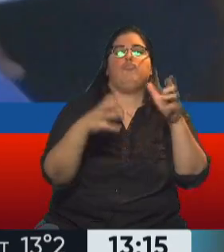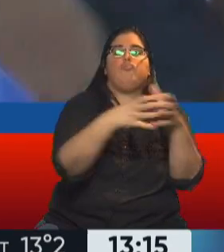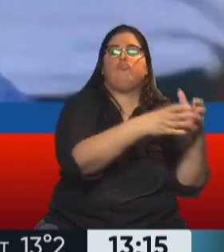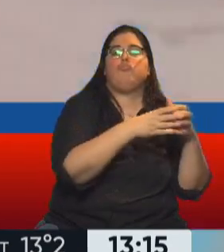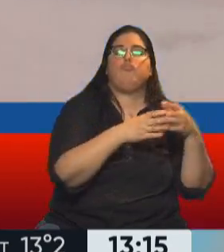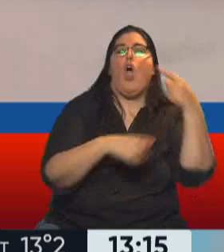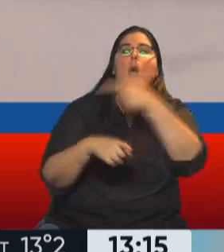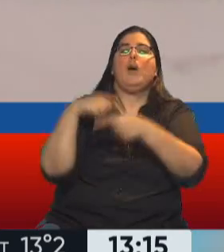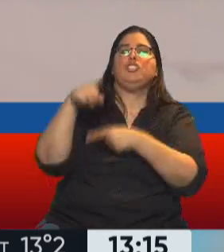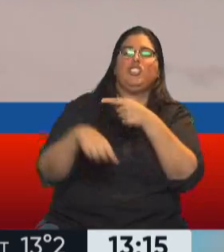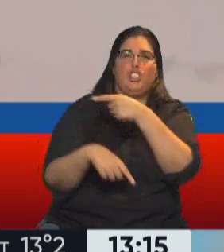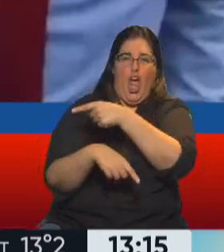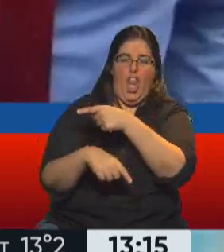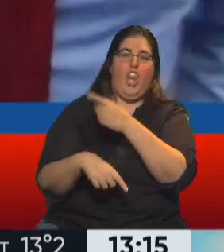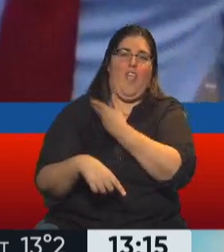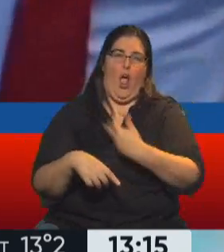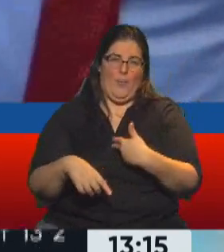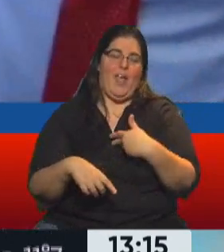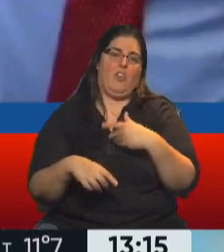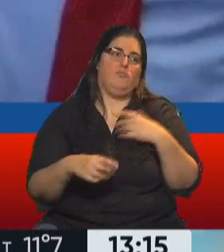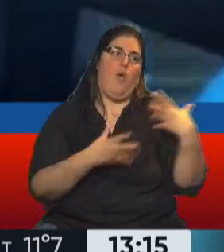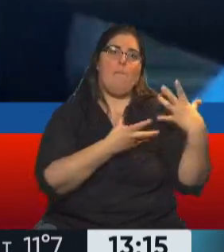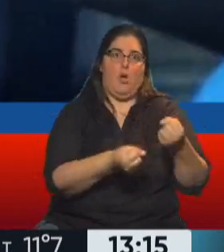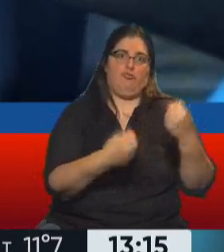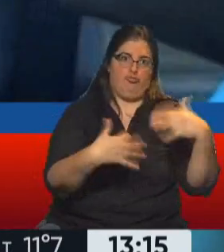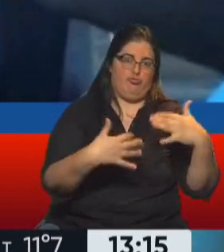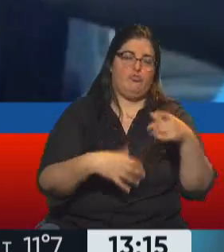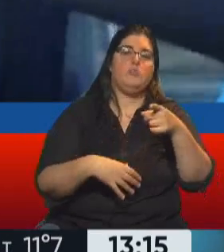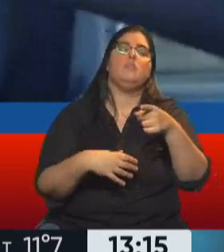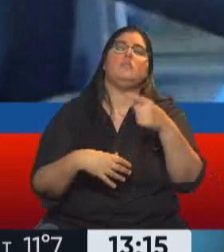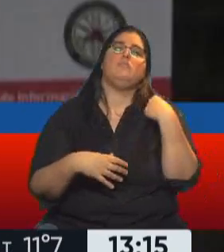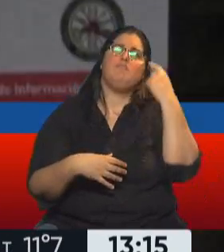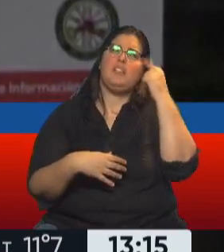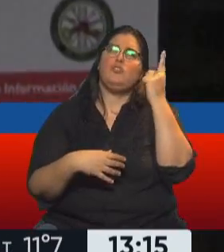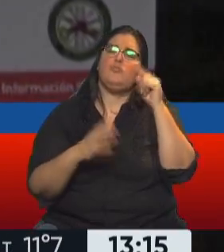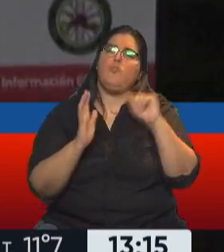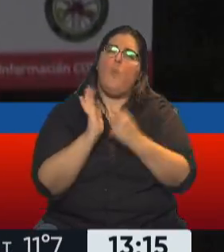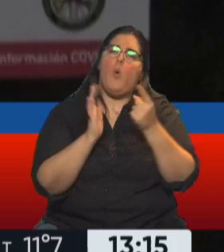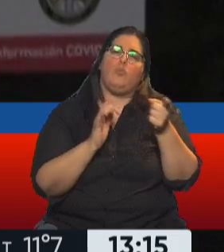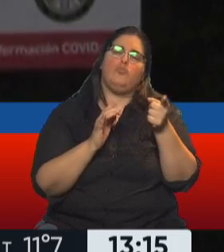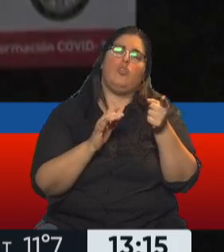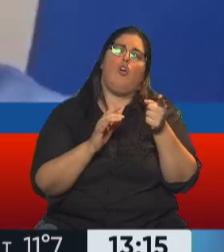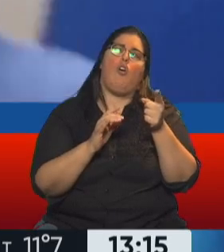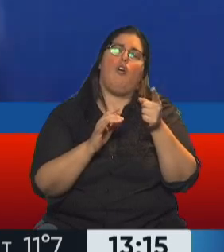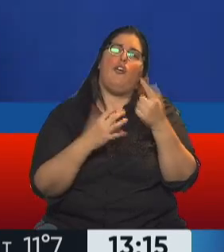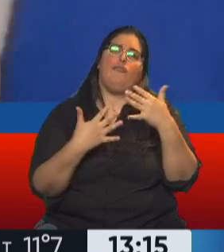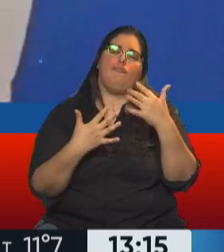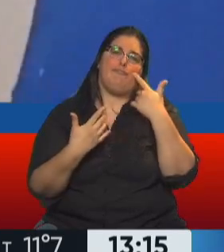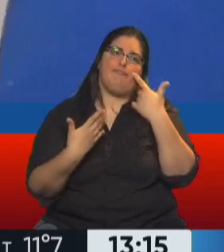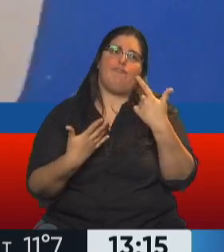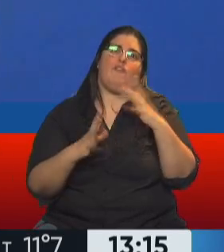oposición de Nicaragua, ¿no? También me parece una de los rasgos que